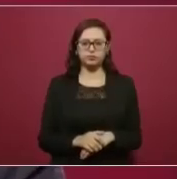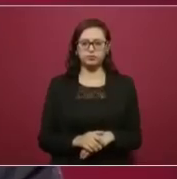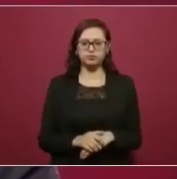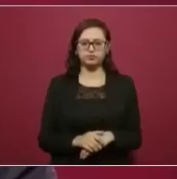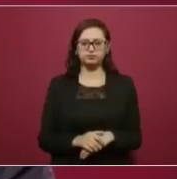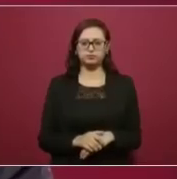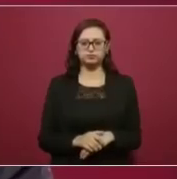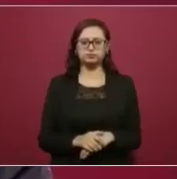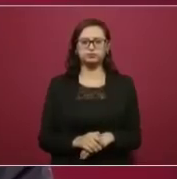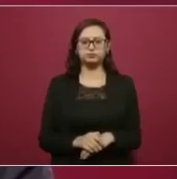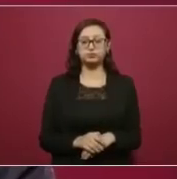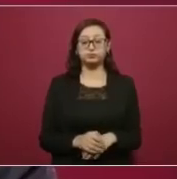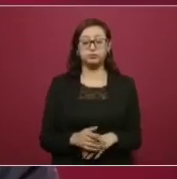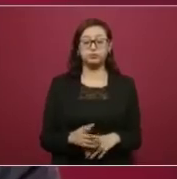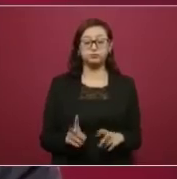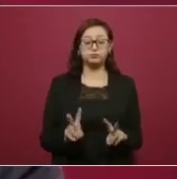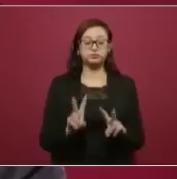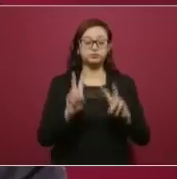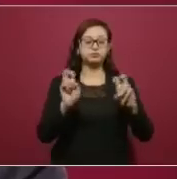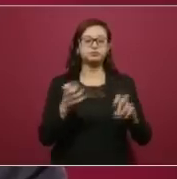en los precios de combustibles,